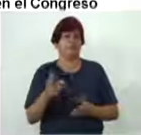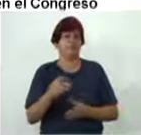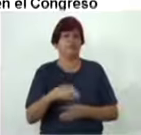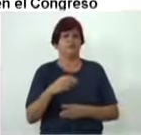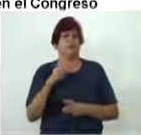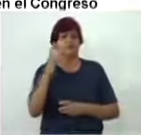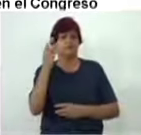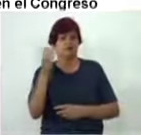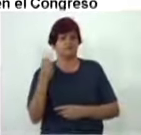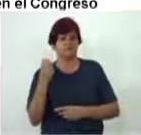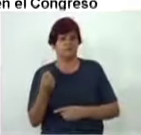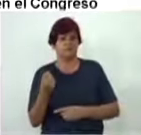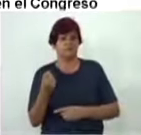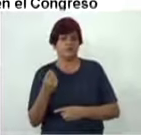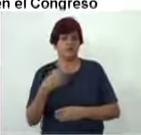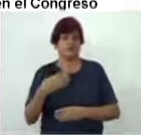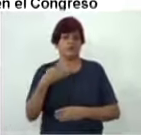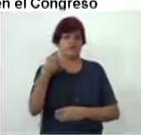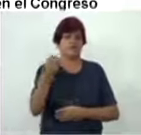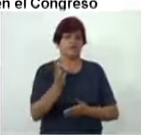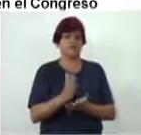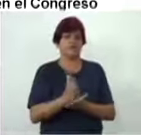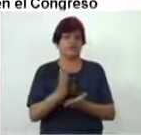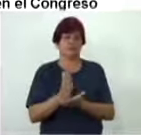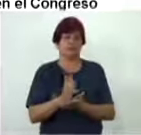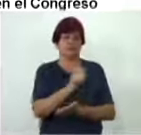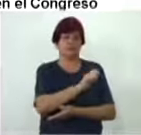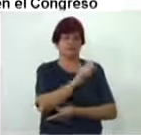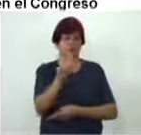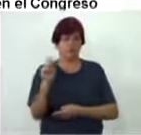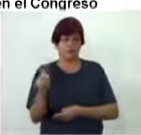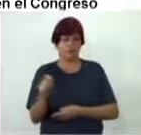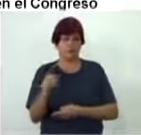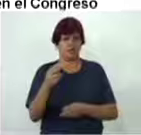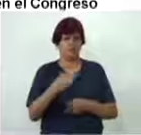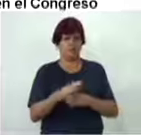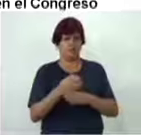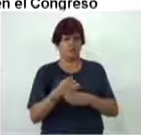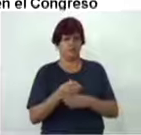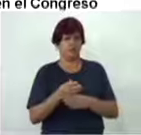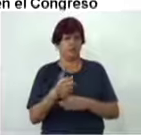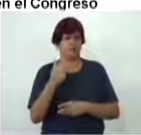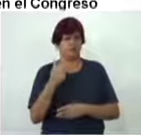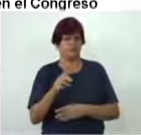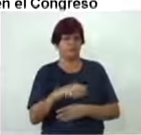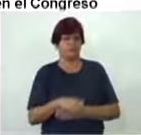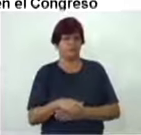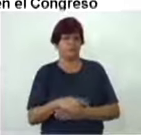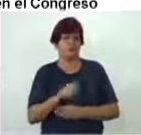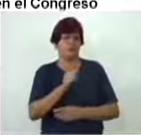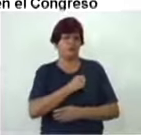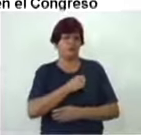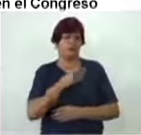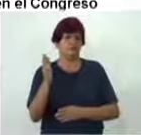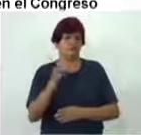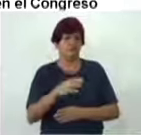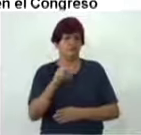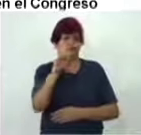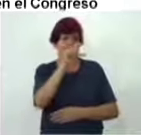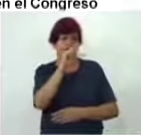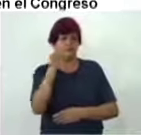en matemática que las futuras educadoras tengan los conceptos muy claros. Y yo quise traer esa frase